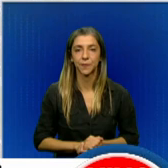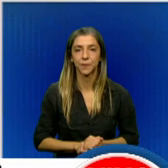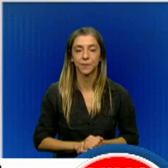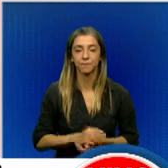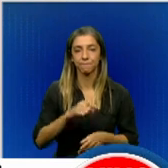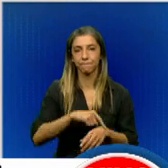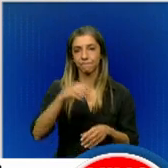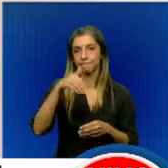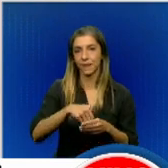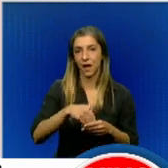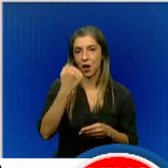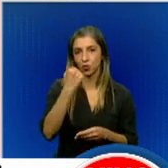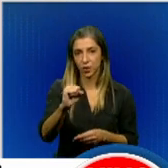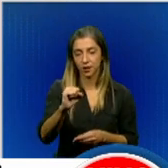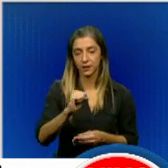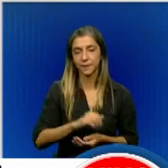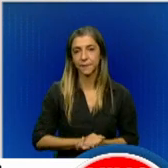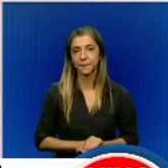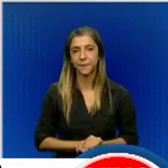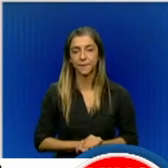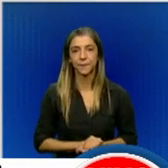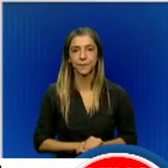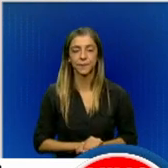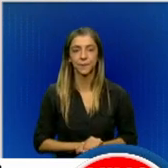ausente a la hora de votar